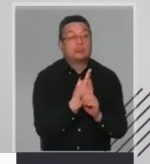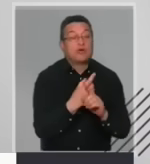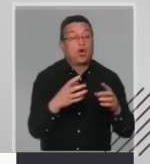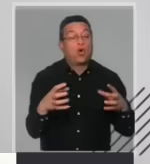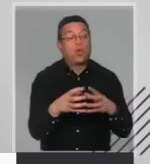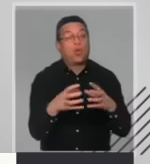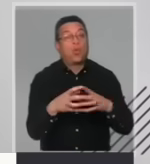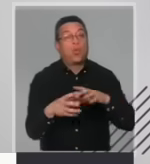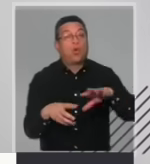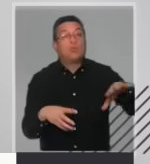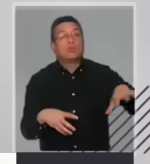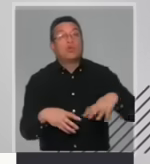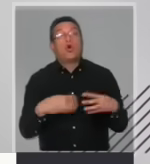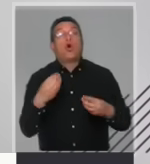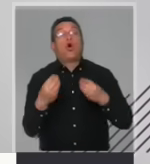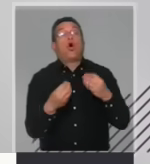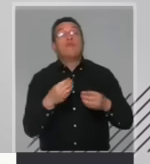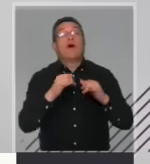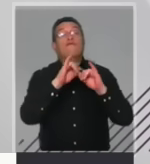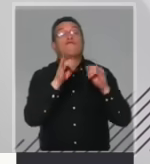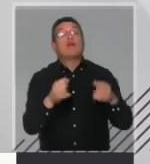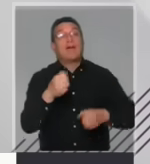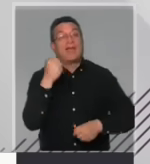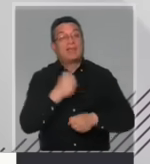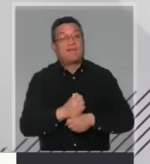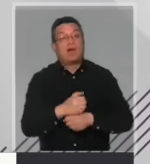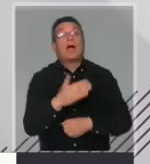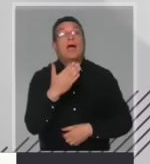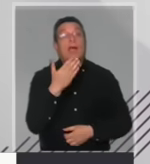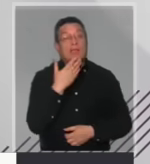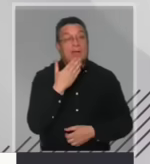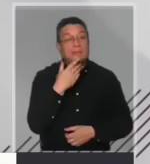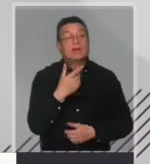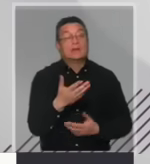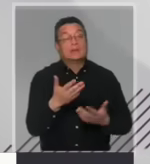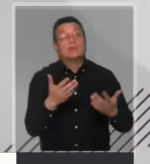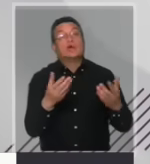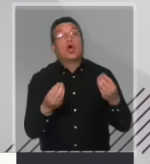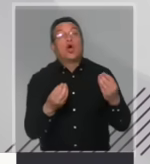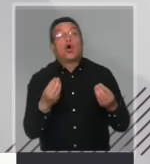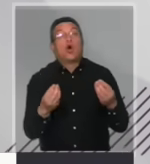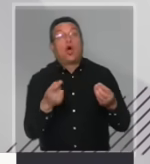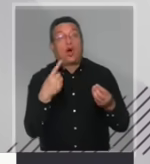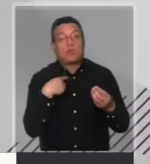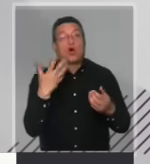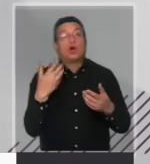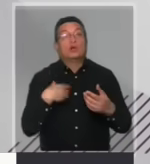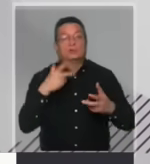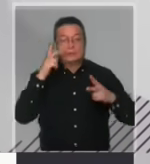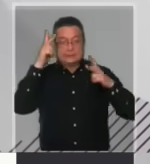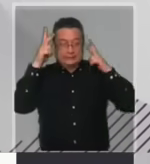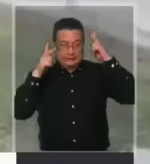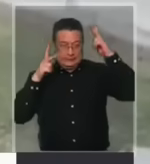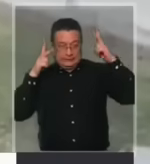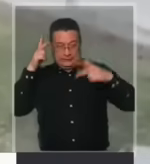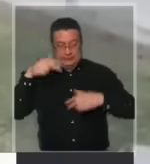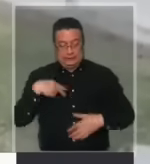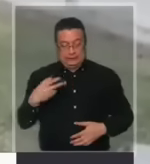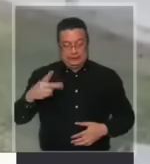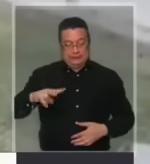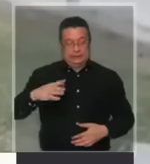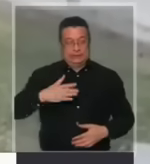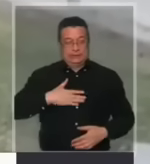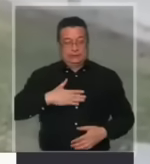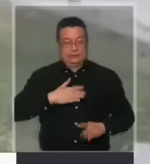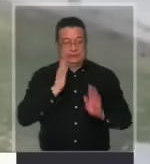criminal, cuál es la forma de trabajo que tiene y también, de una u otra manera, el plano actoral que tiene el oficial que está a